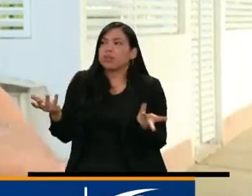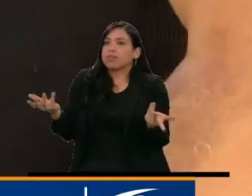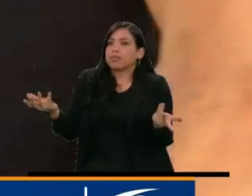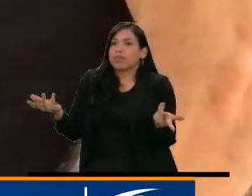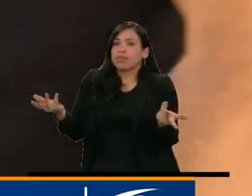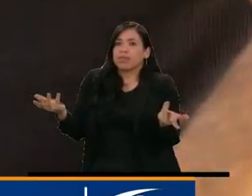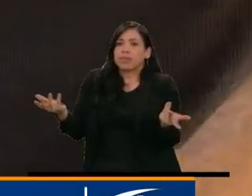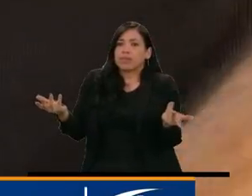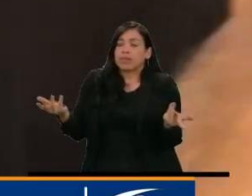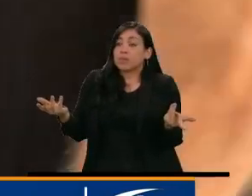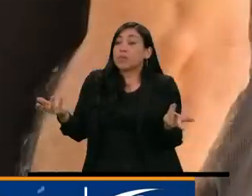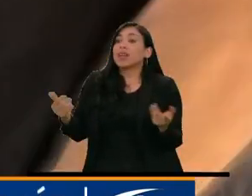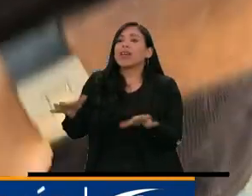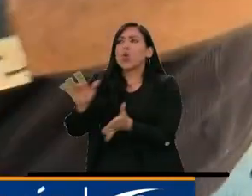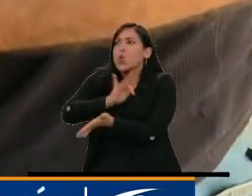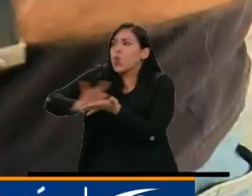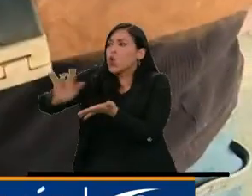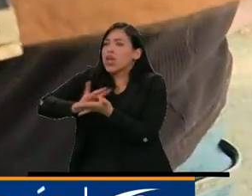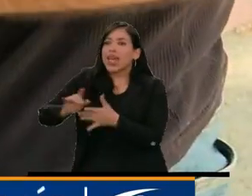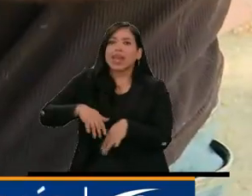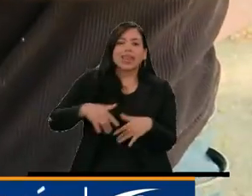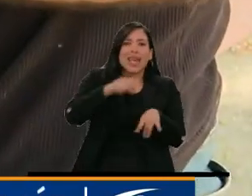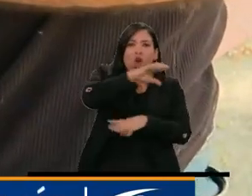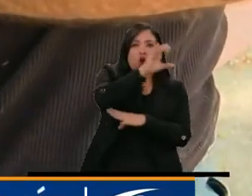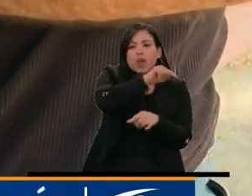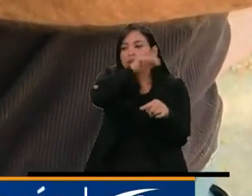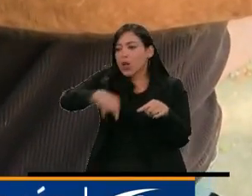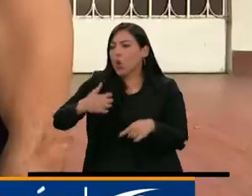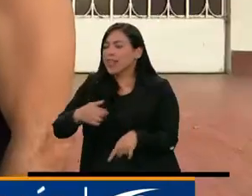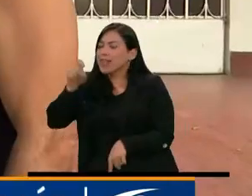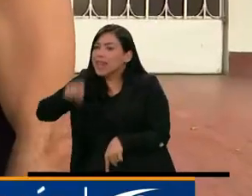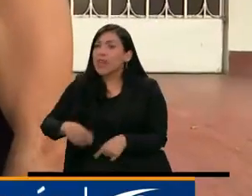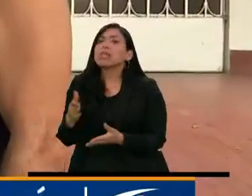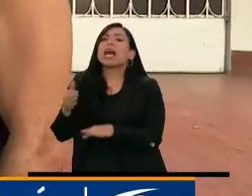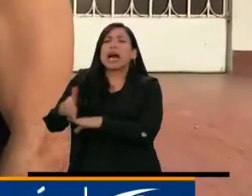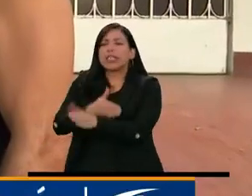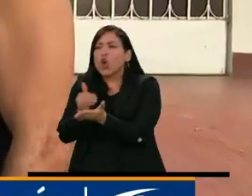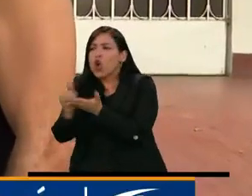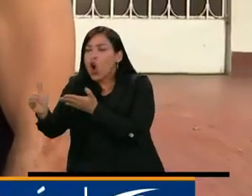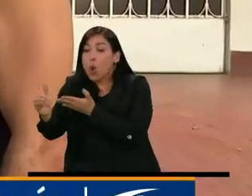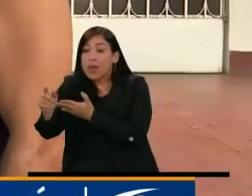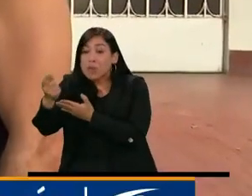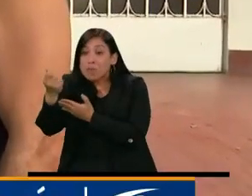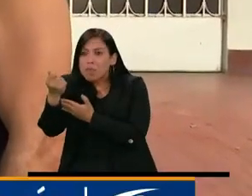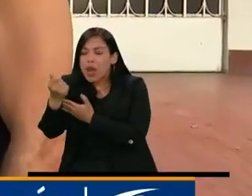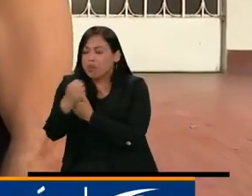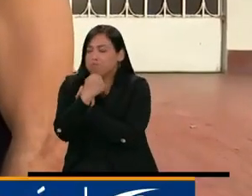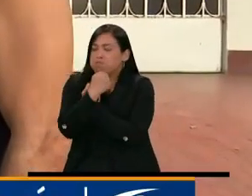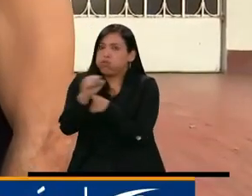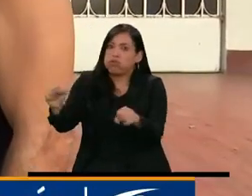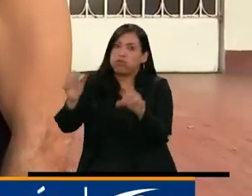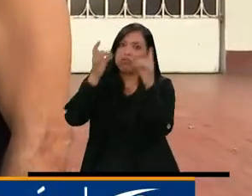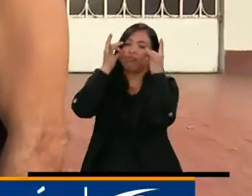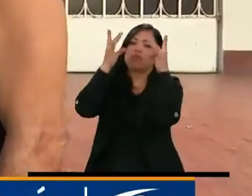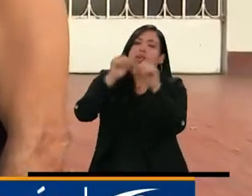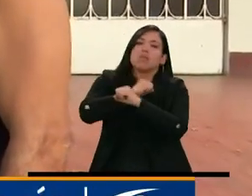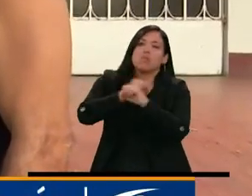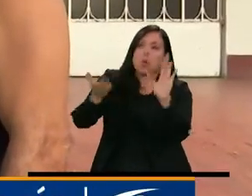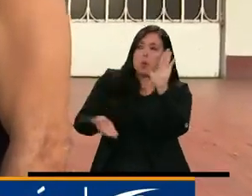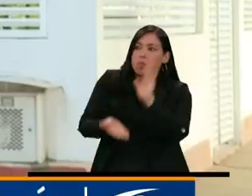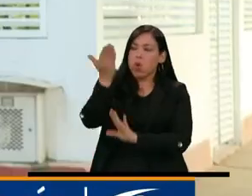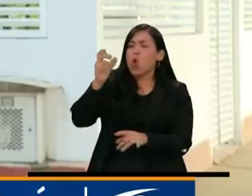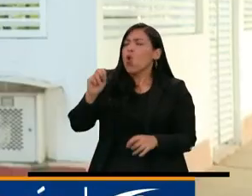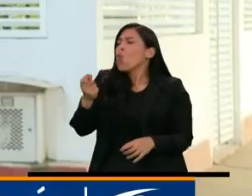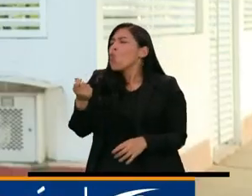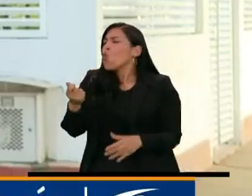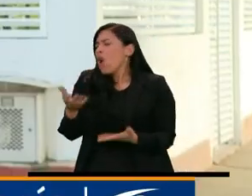la nafta. Ante la urgencia de regresar a Argentina, intentó comprar un pasaje, pero el precio lo dejó mucho más preocupado. Entonces dije,